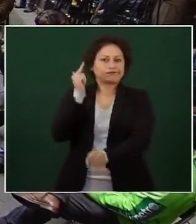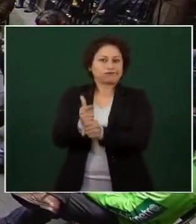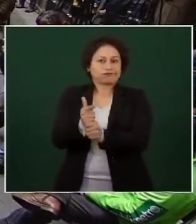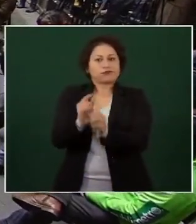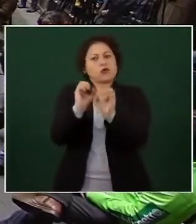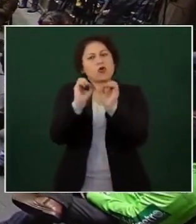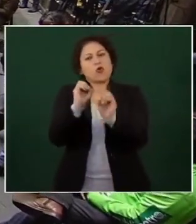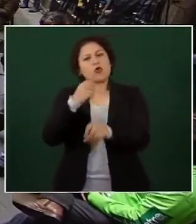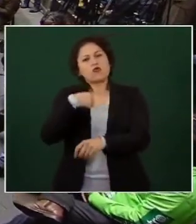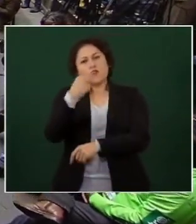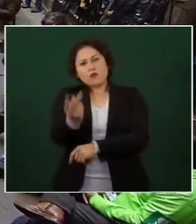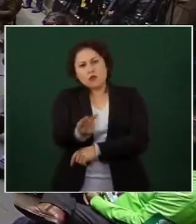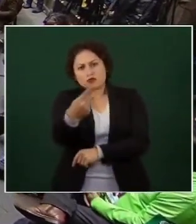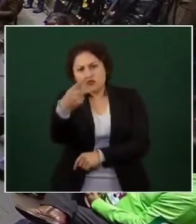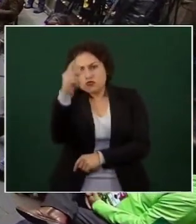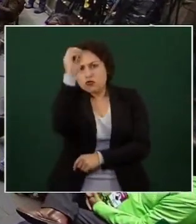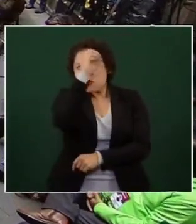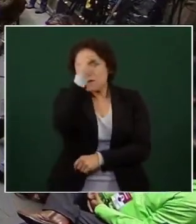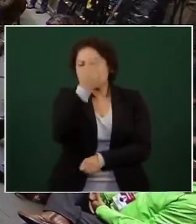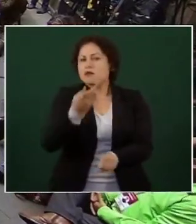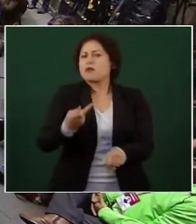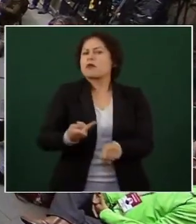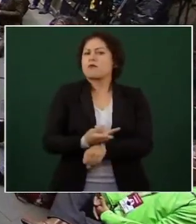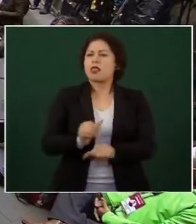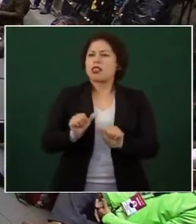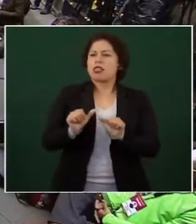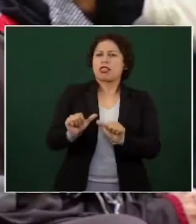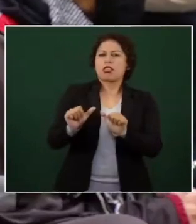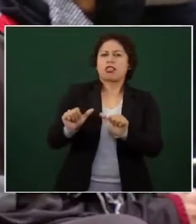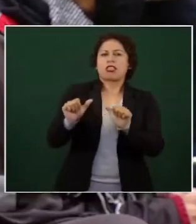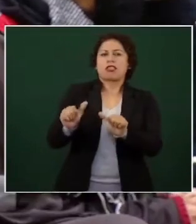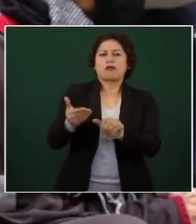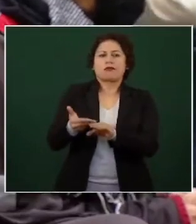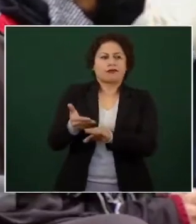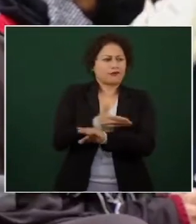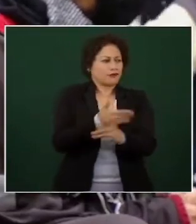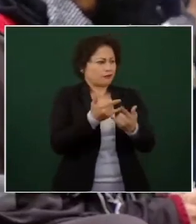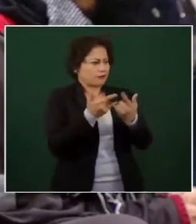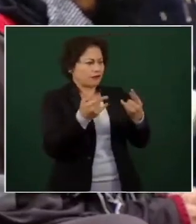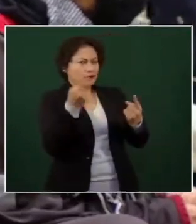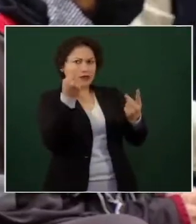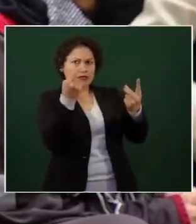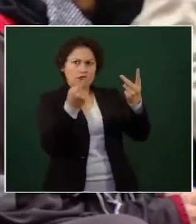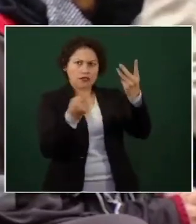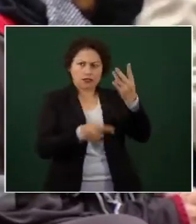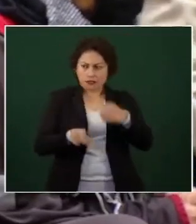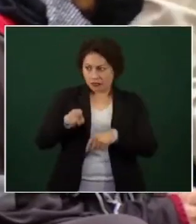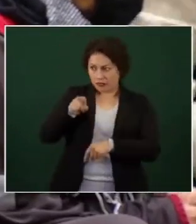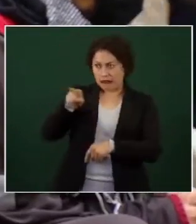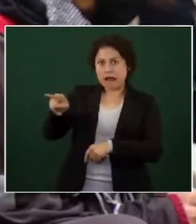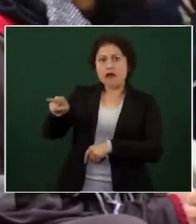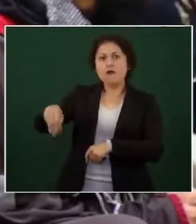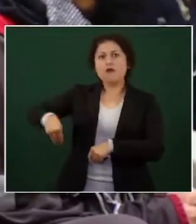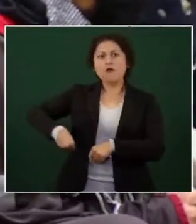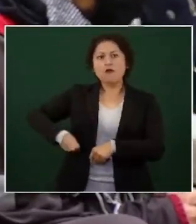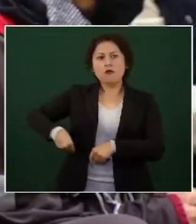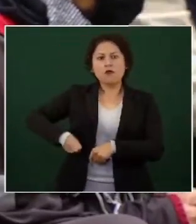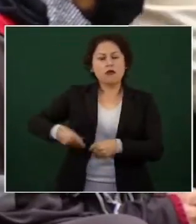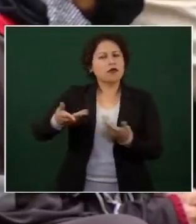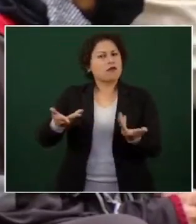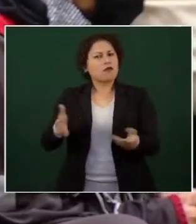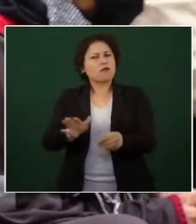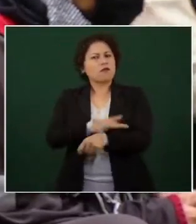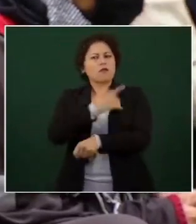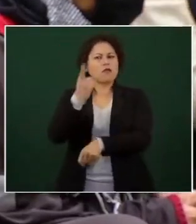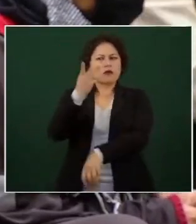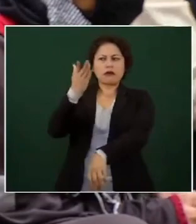las razones de tanta impunidad, a pesar de los antecedentes que Yunes Linares tiene en su contra? Si